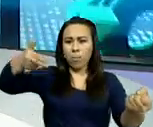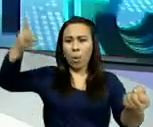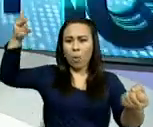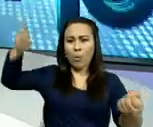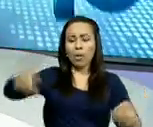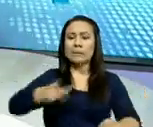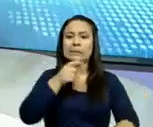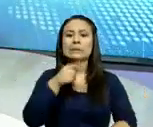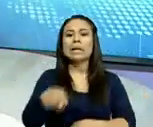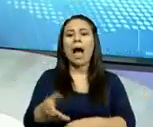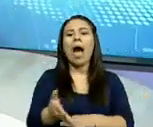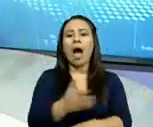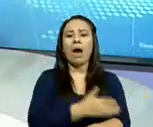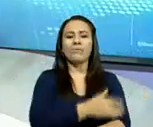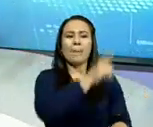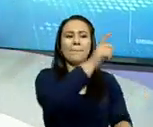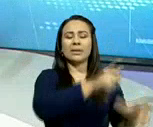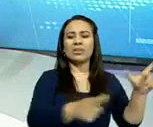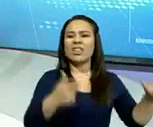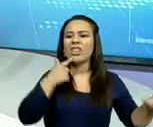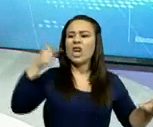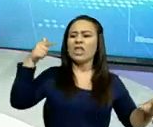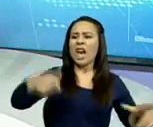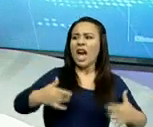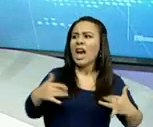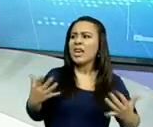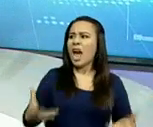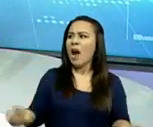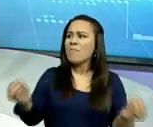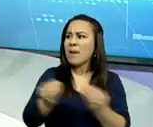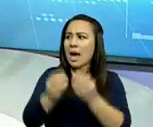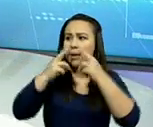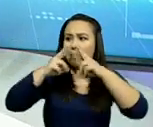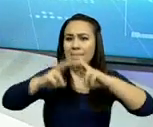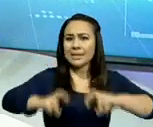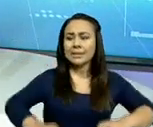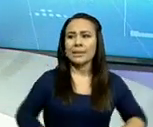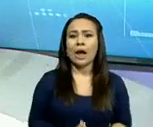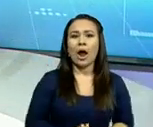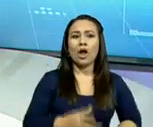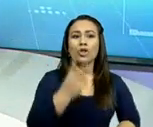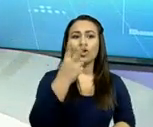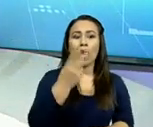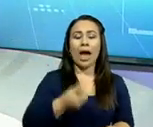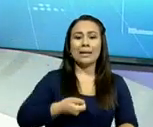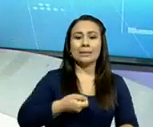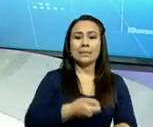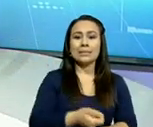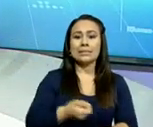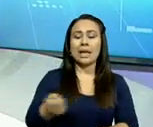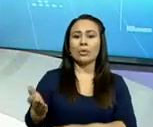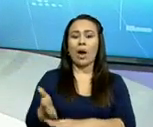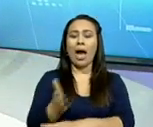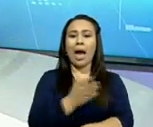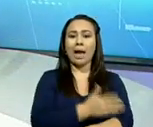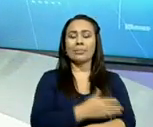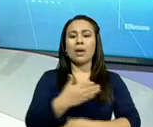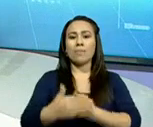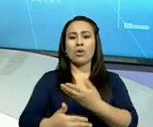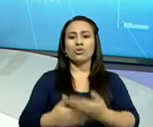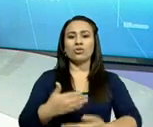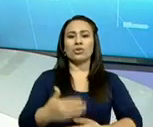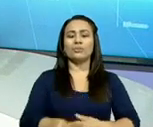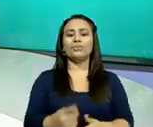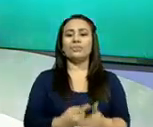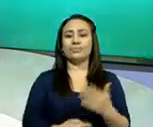había recibido amenazas y era investigado por dos asesinatos previos, procesos que